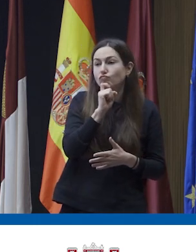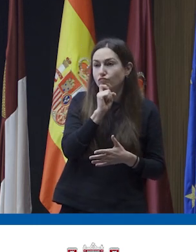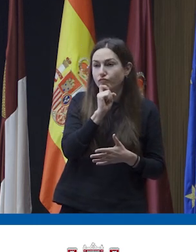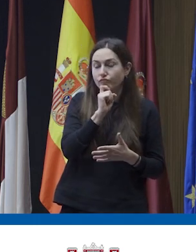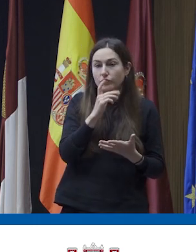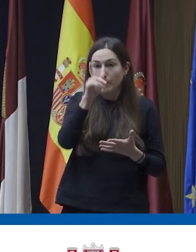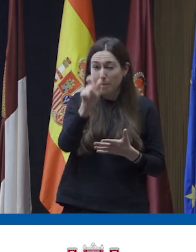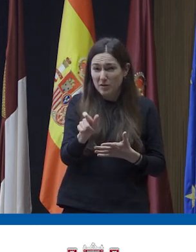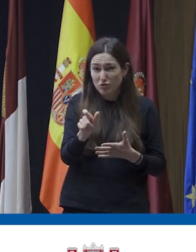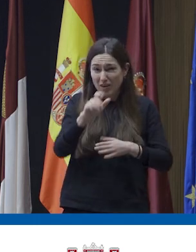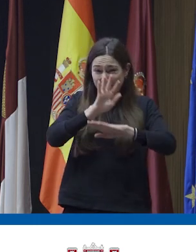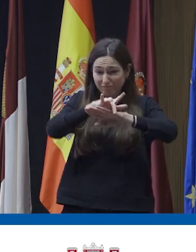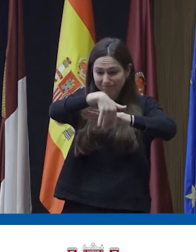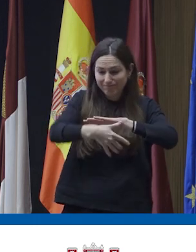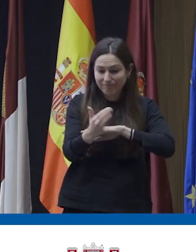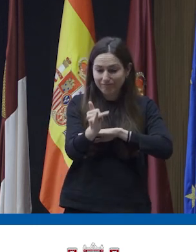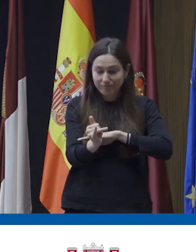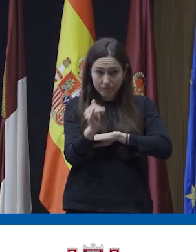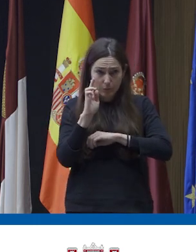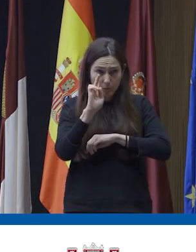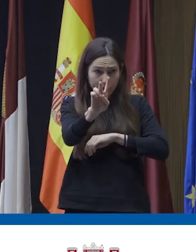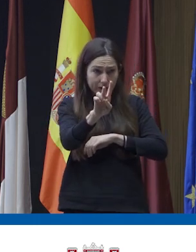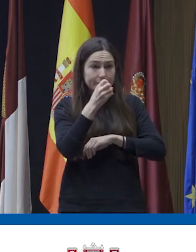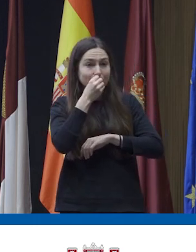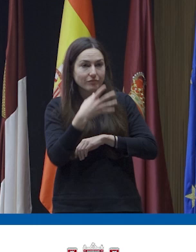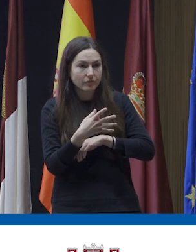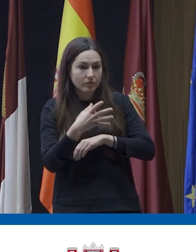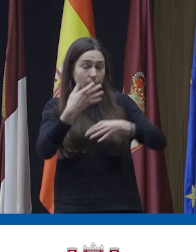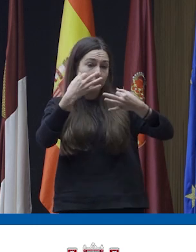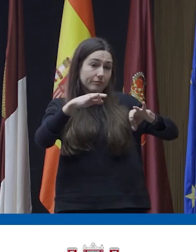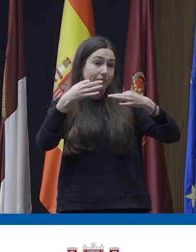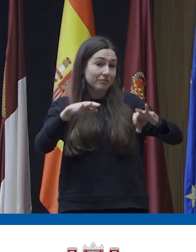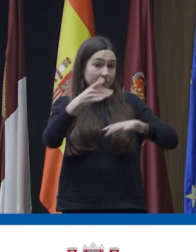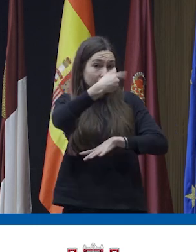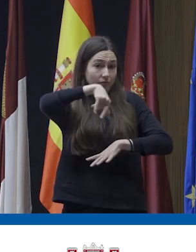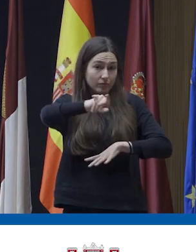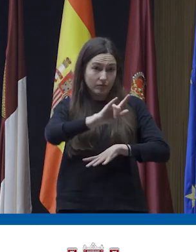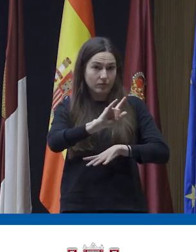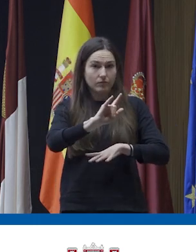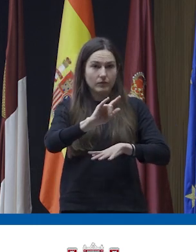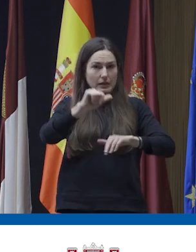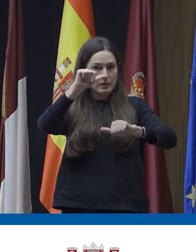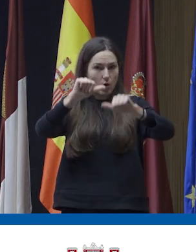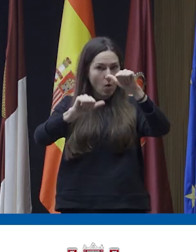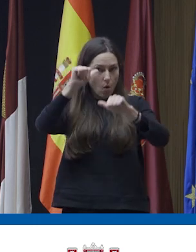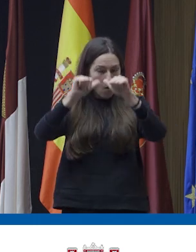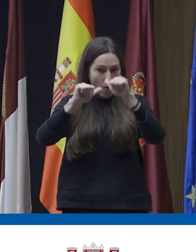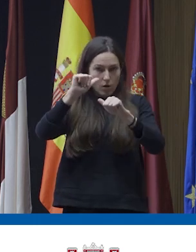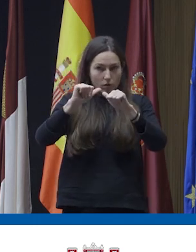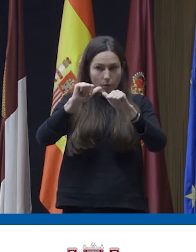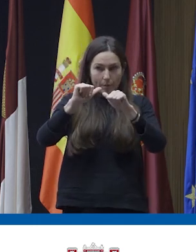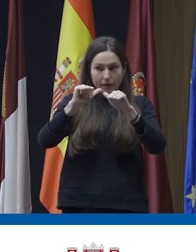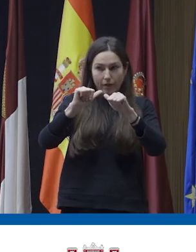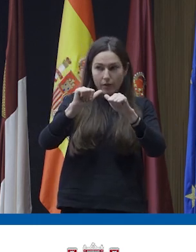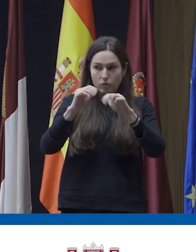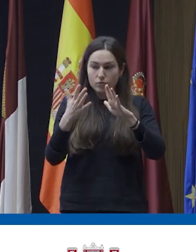que tiene catarata, ¿no? Normalmente nosotros la indicación de la cirugía de catarata se encuentra aproximadamente